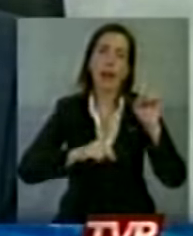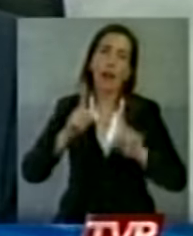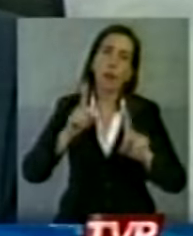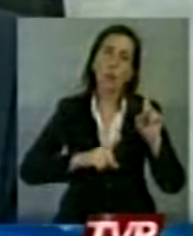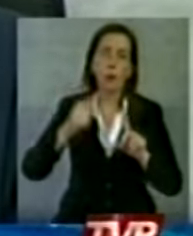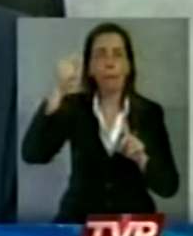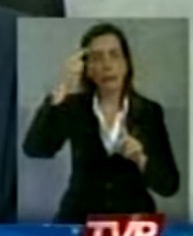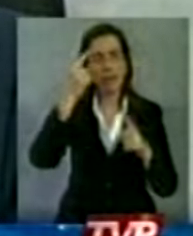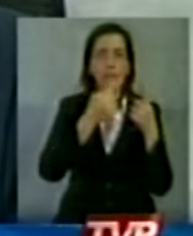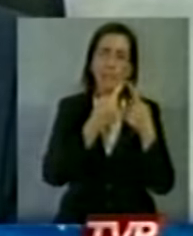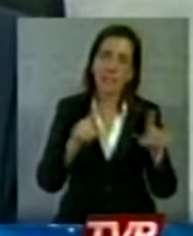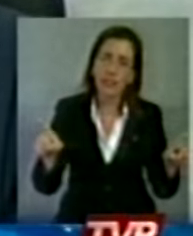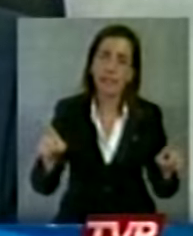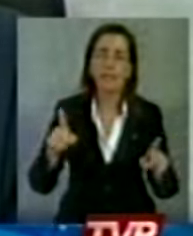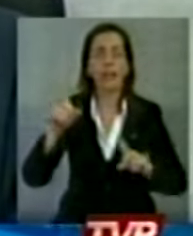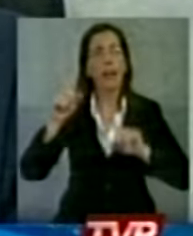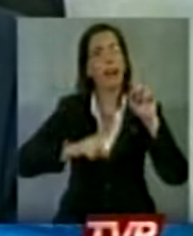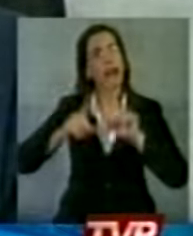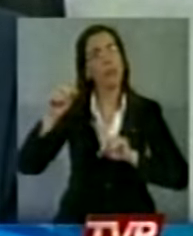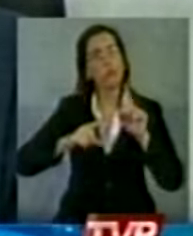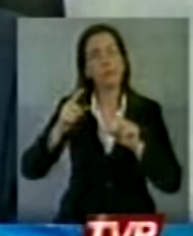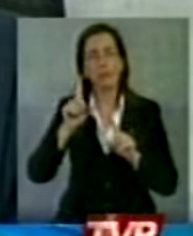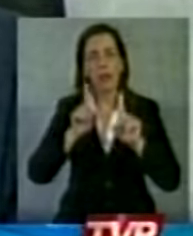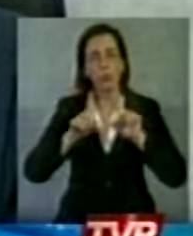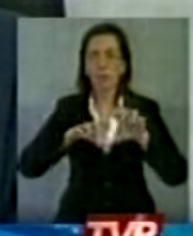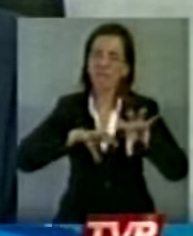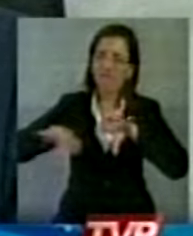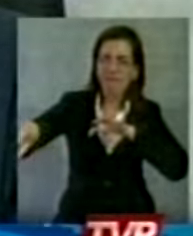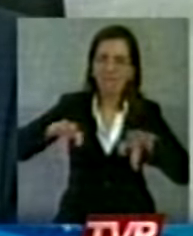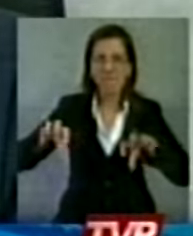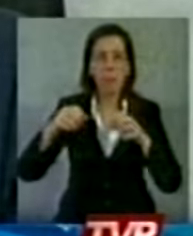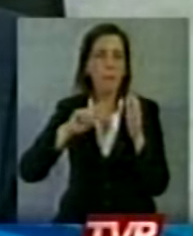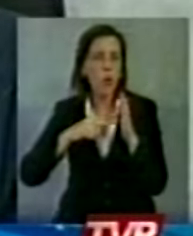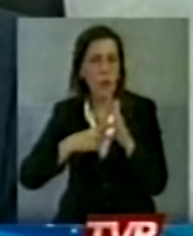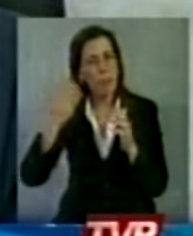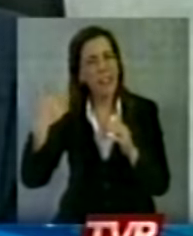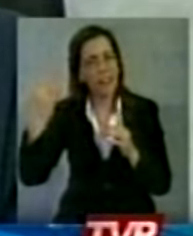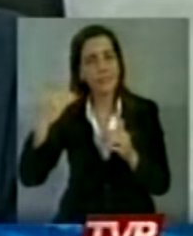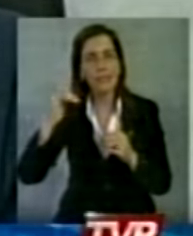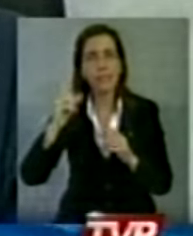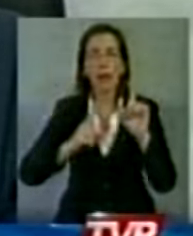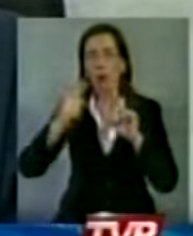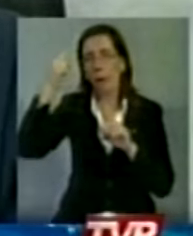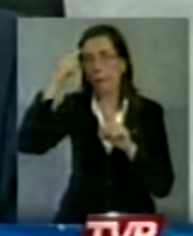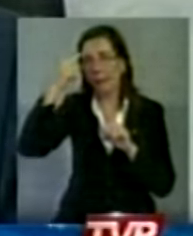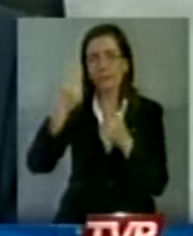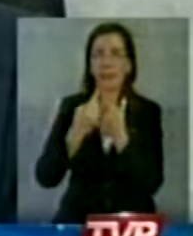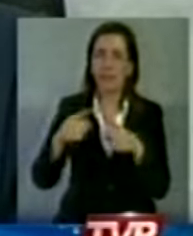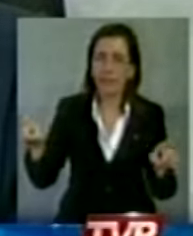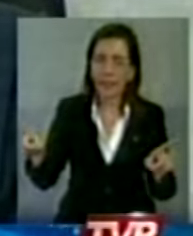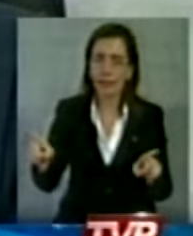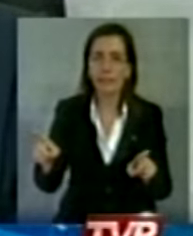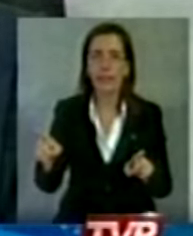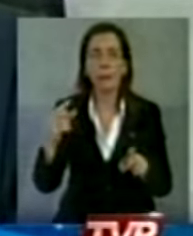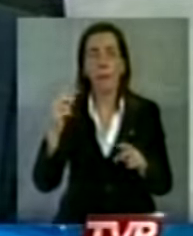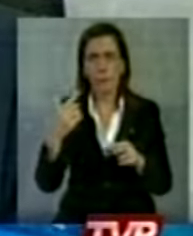desencuentros, luchas internas y serias divisiones. Nuestras diferencias de intereses y perspectivas